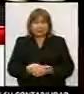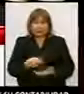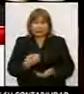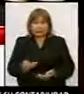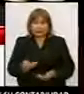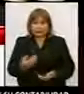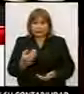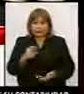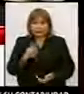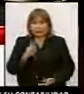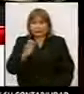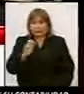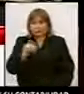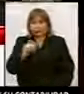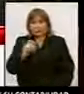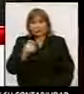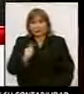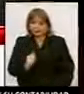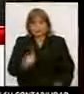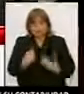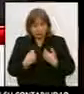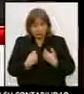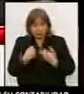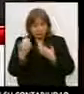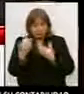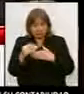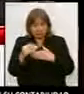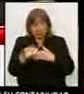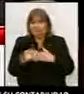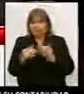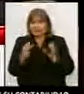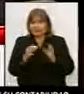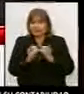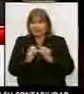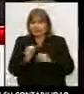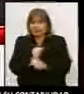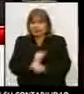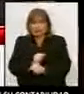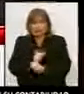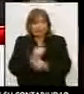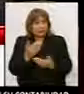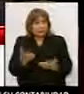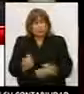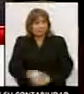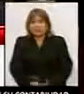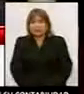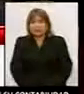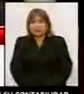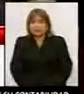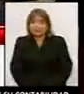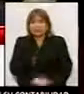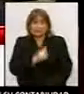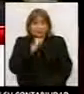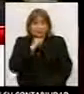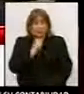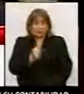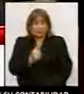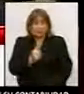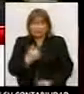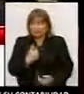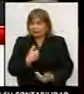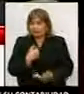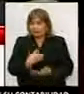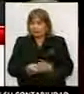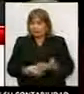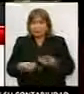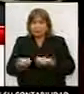impuesto a la renta. Tienen un régimen especial laboral casi esclavizante en algunos casos. Y así, tienen la franja de